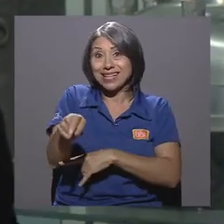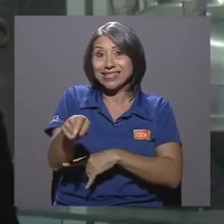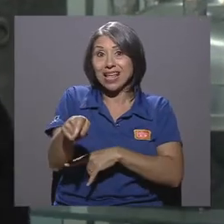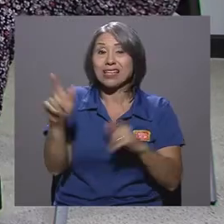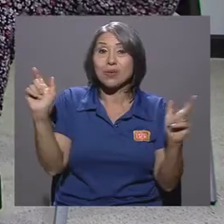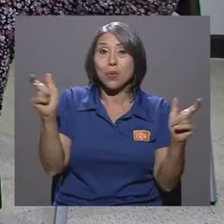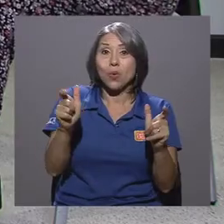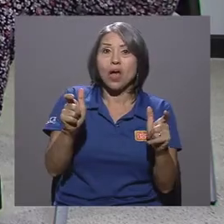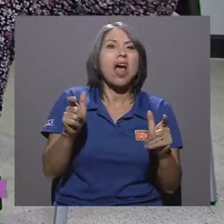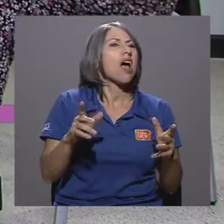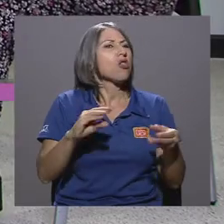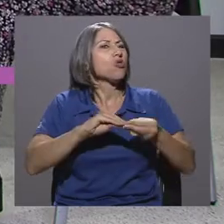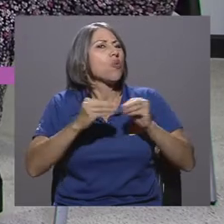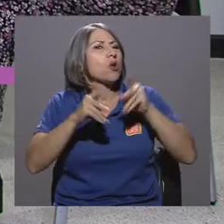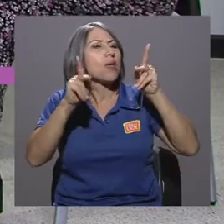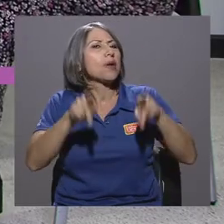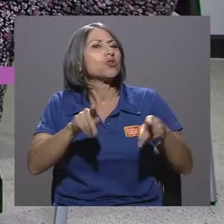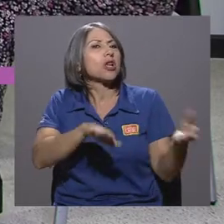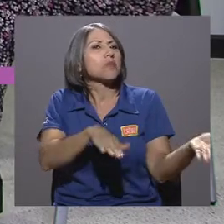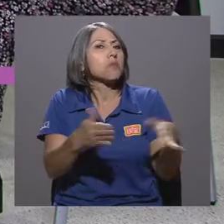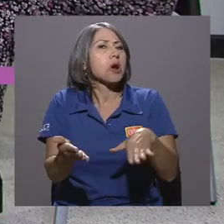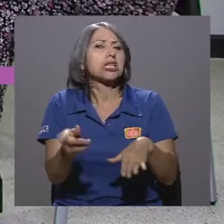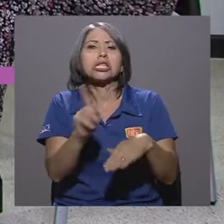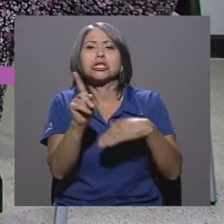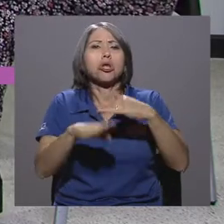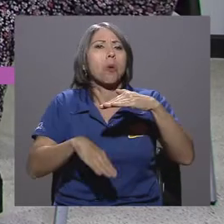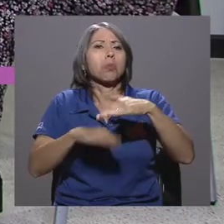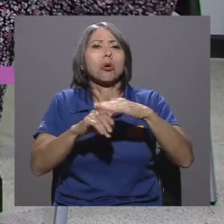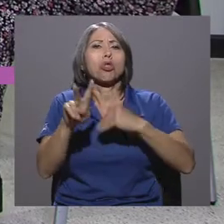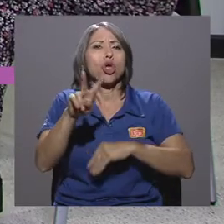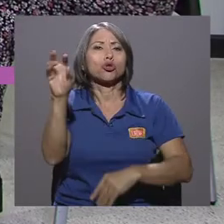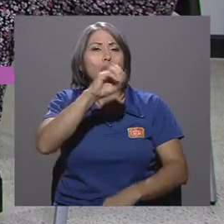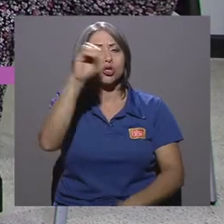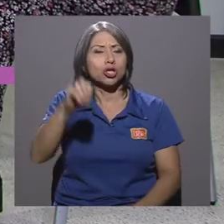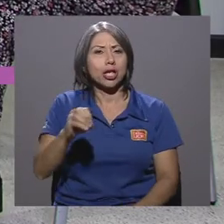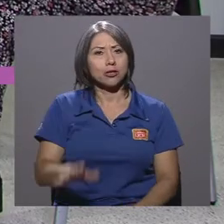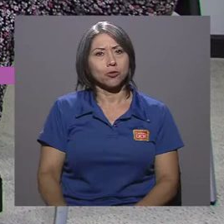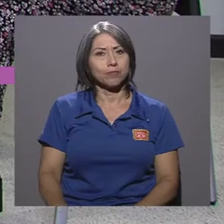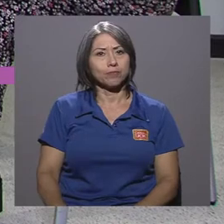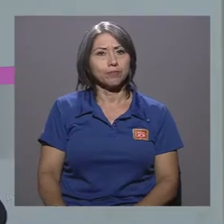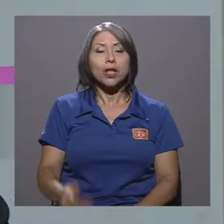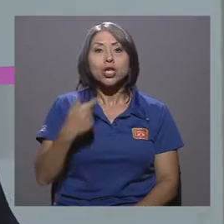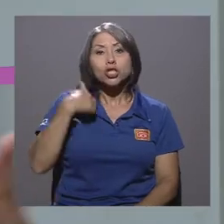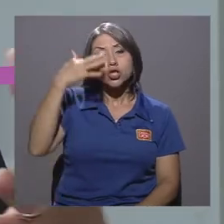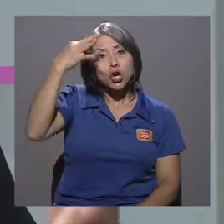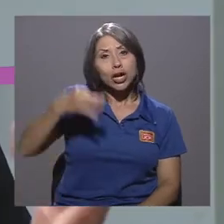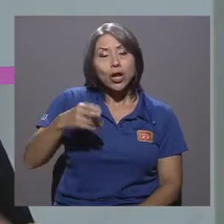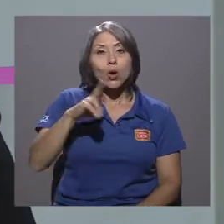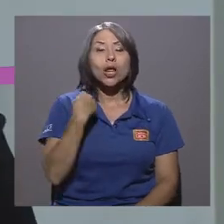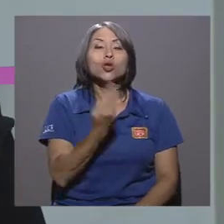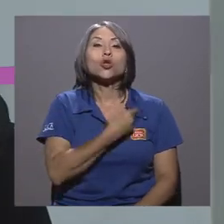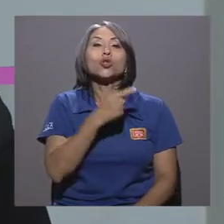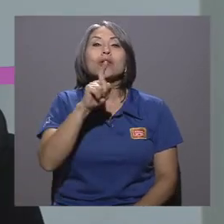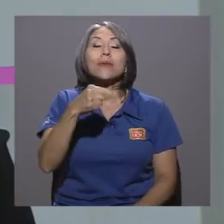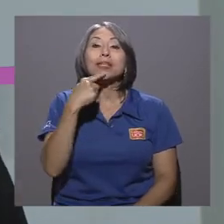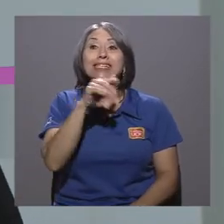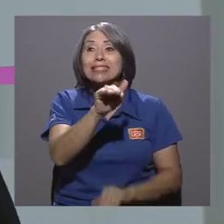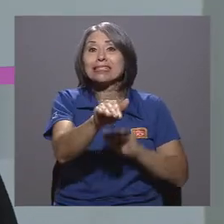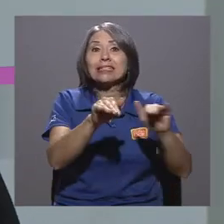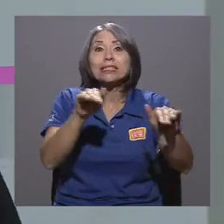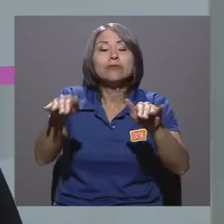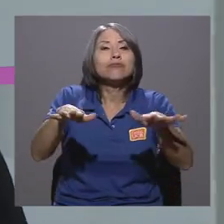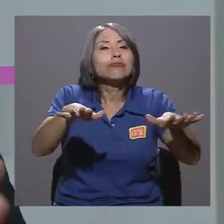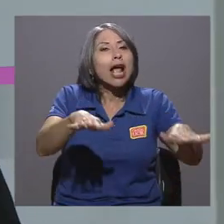llega aproximadamente al 2%, ¿verdad? Yo también creo que tenemos que llamar a la calma. Es decir, por